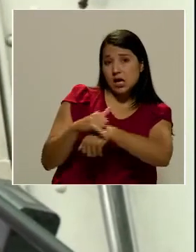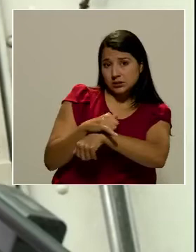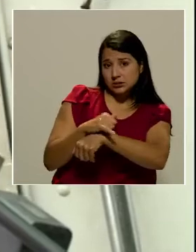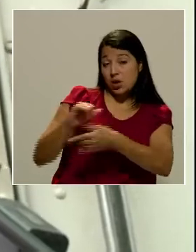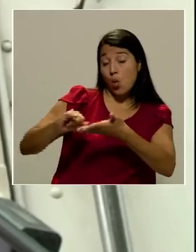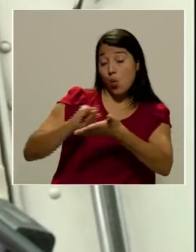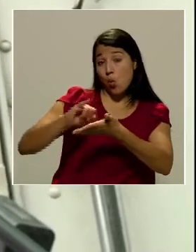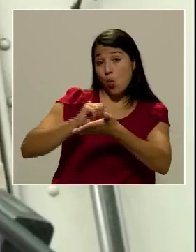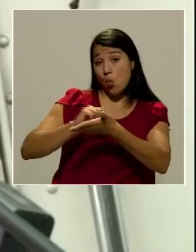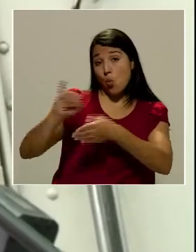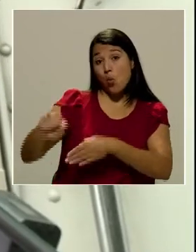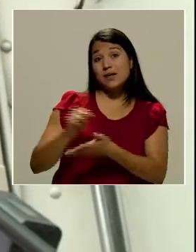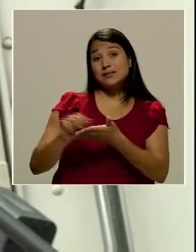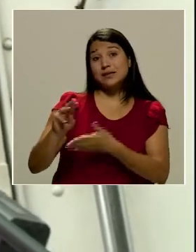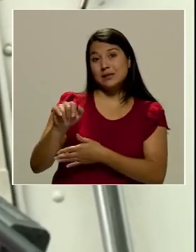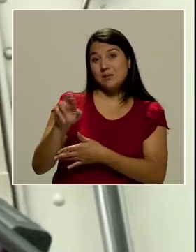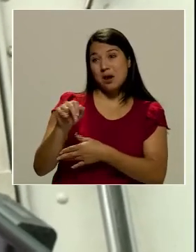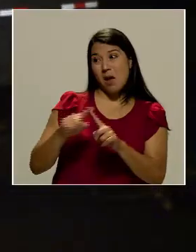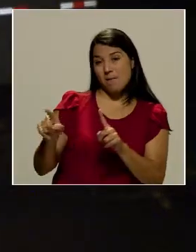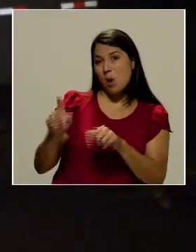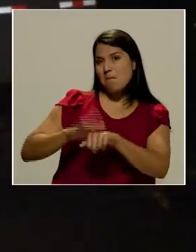dejaron pasar, ¿verdad?